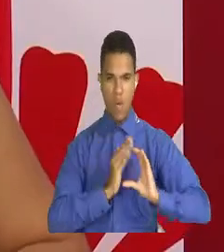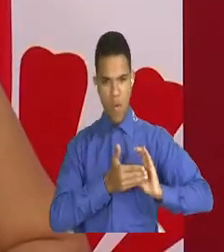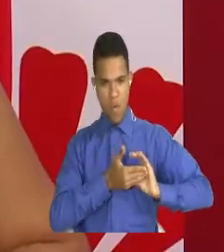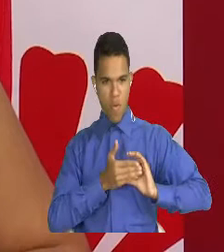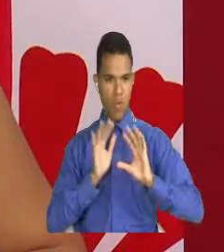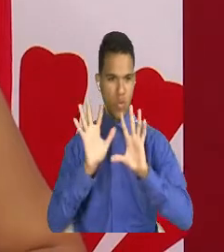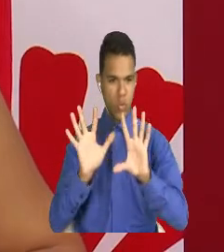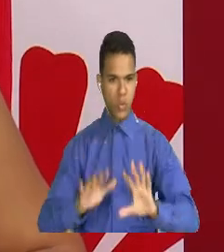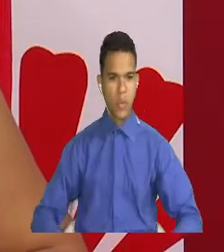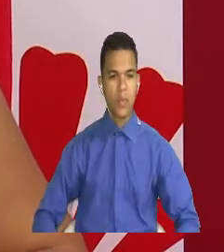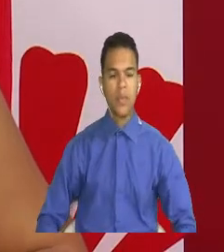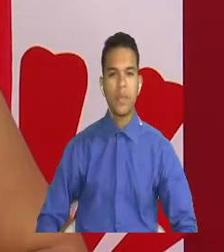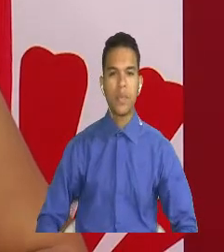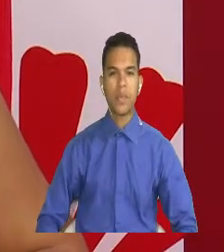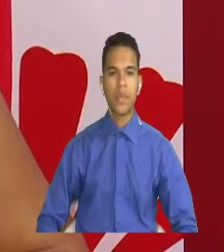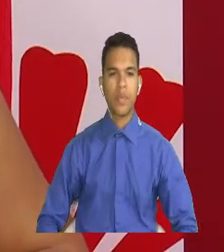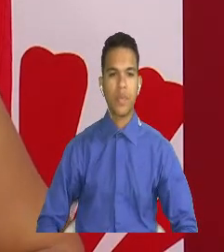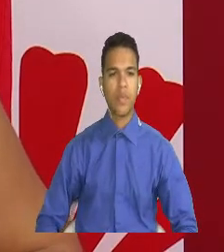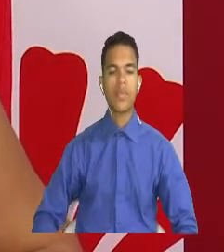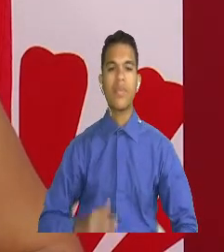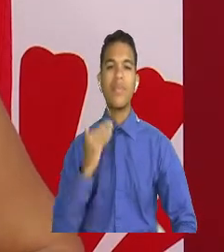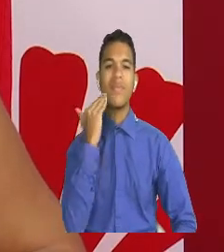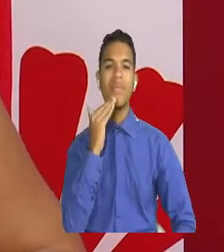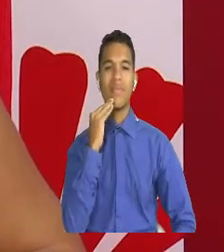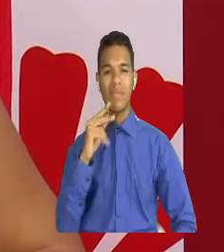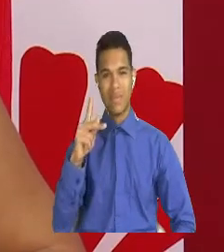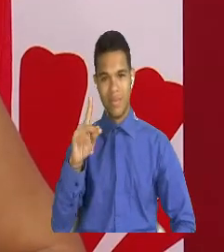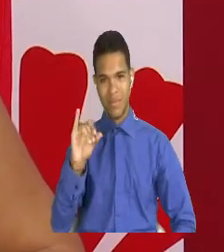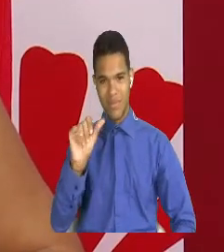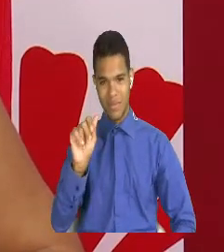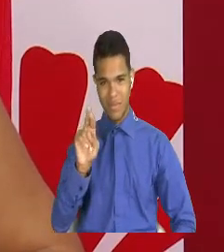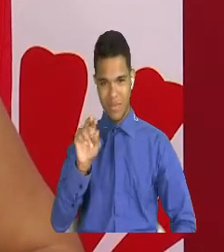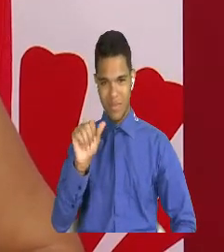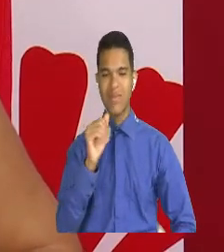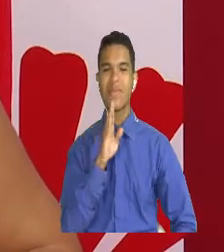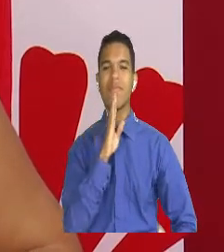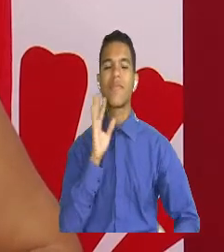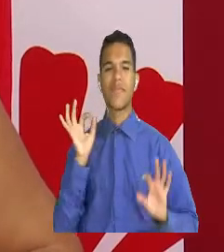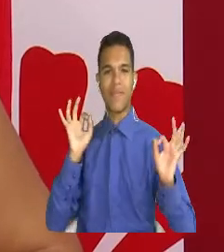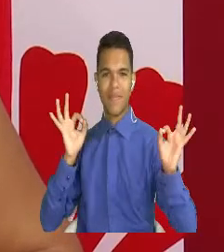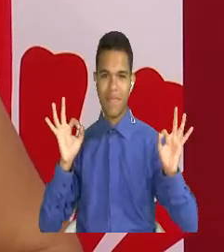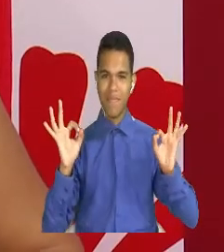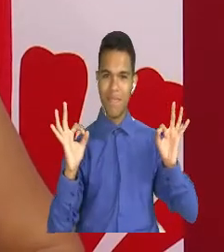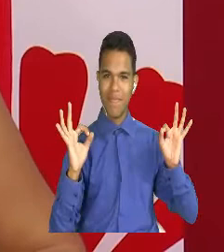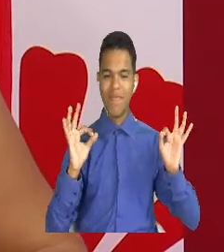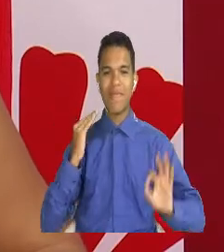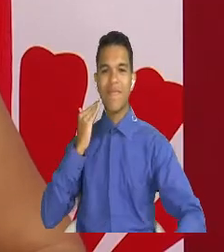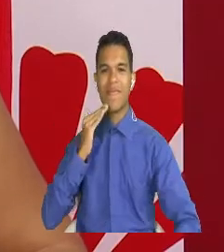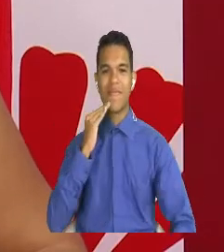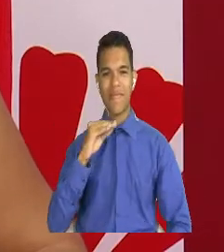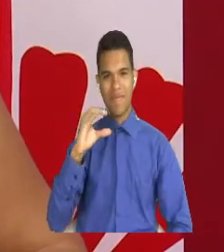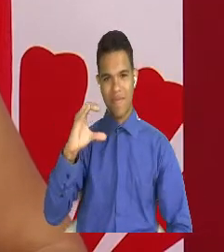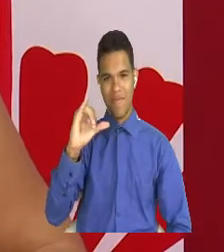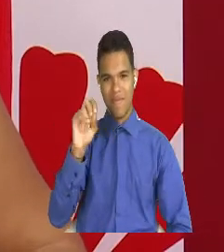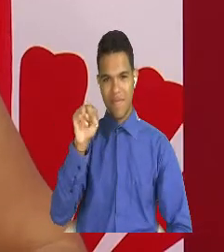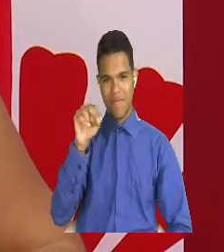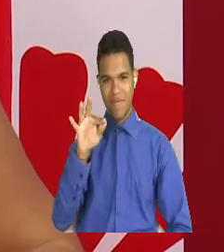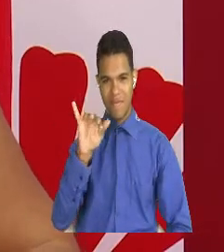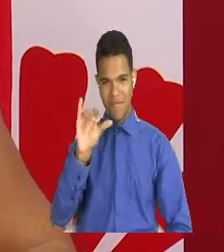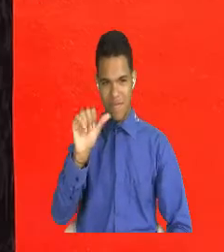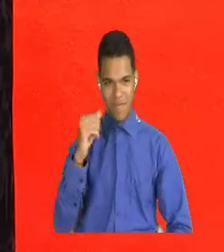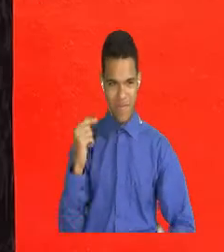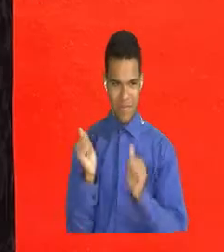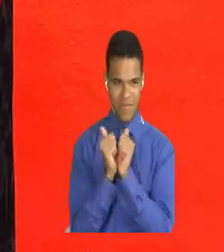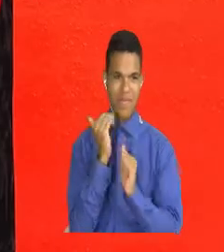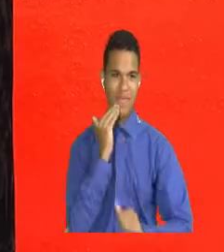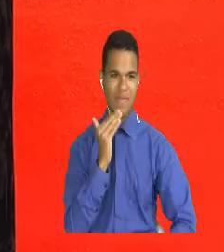el momento de darle paso a Kiara, ella se encuentra con nuestra profesional Cintia Mora, gerente y propietaria de New Body. ¿Sí? Claro